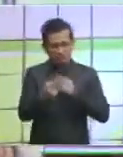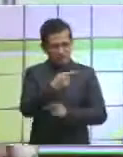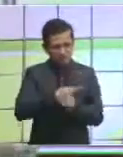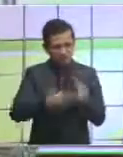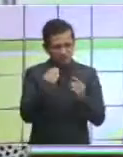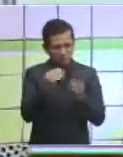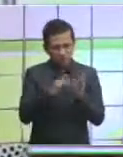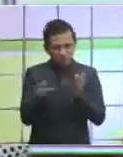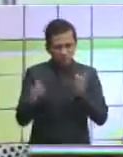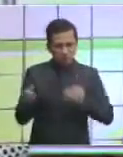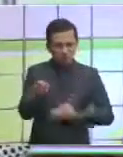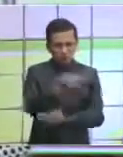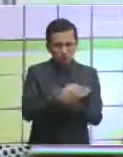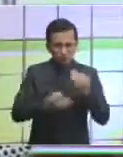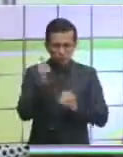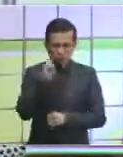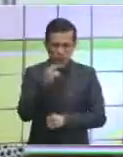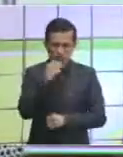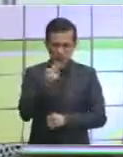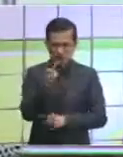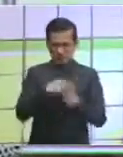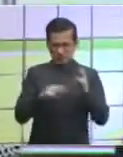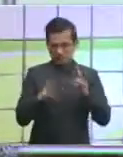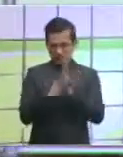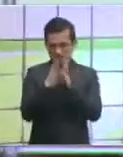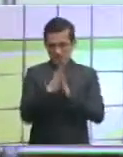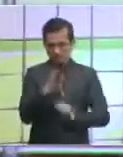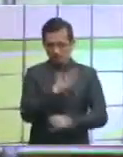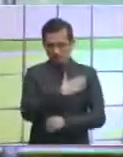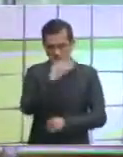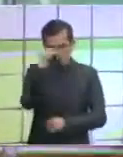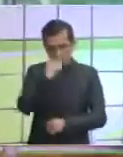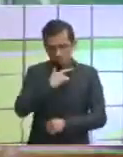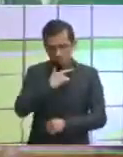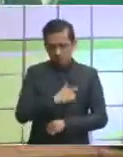a todas ya todos su participación buenas noches